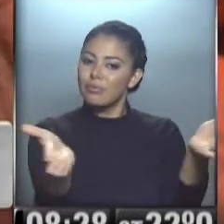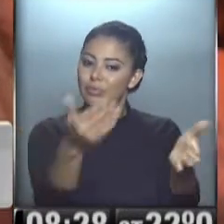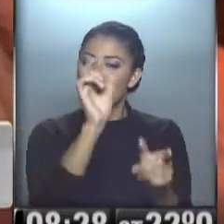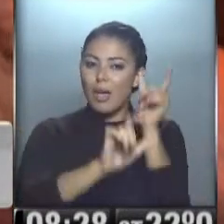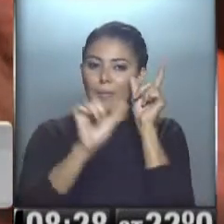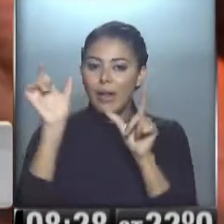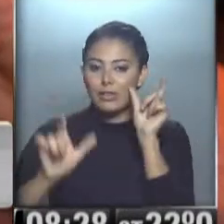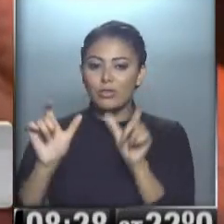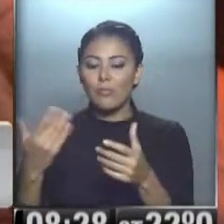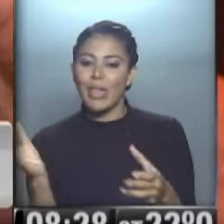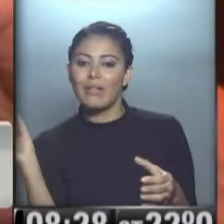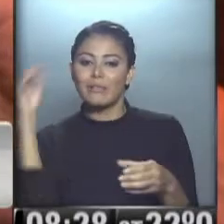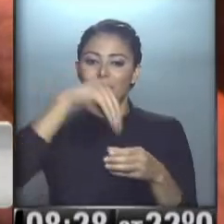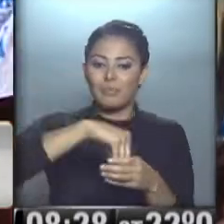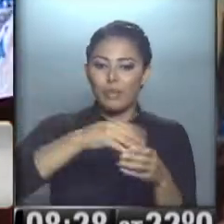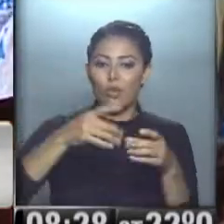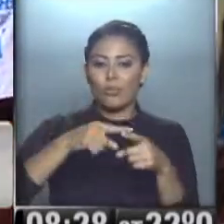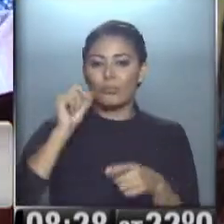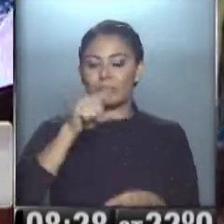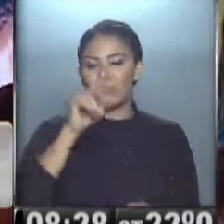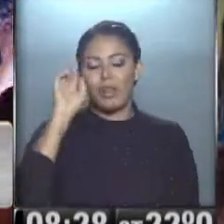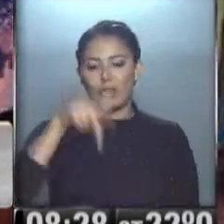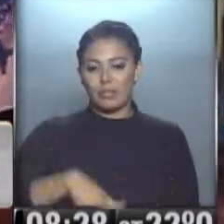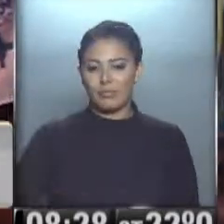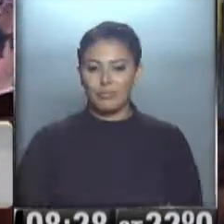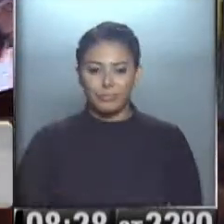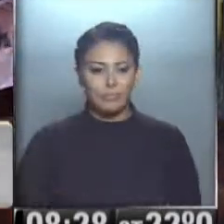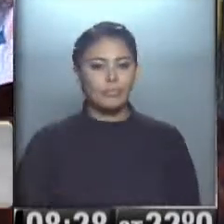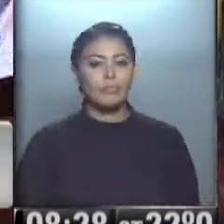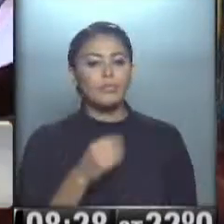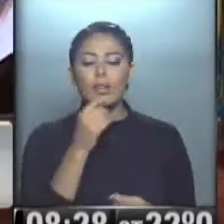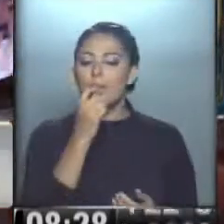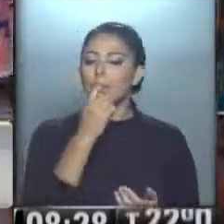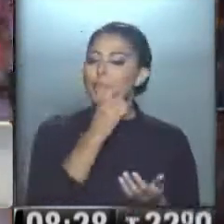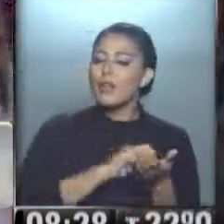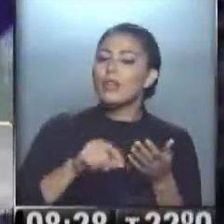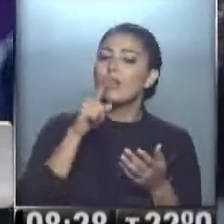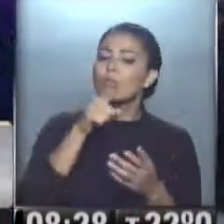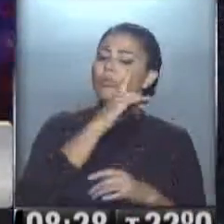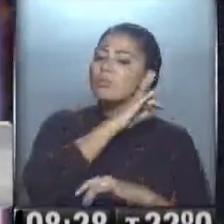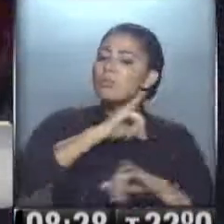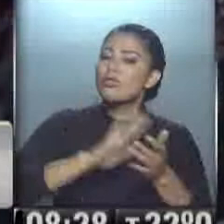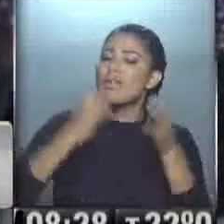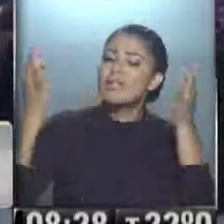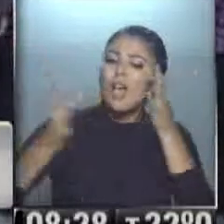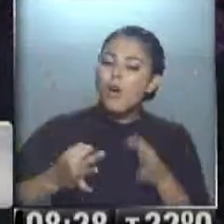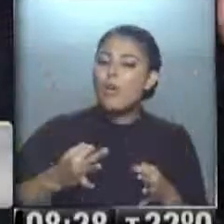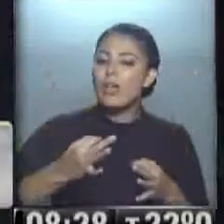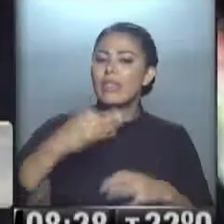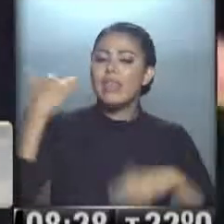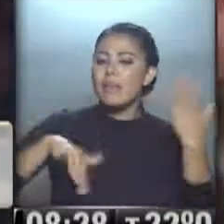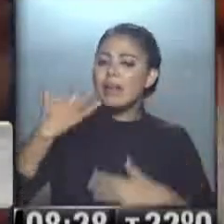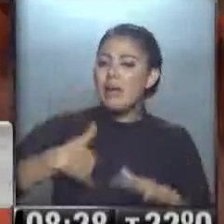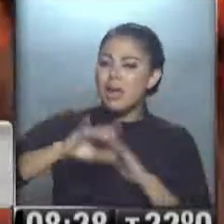que se acerque al justicialismo de la Ciudad de Buenos Aires. ¿Cómo lo llenaste de las repercusiones que han tenido sus anuncios en materia de seguridad, la emergencia,